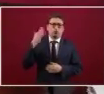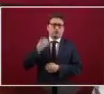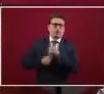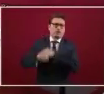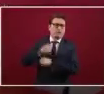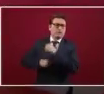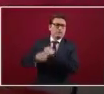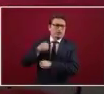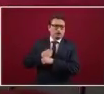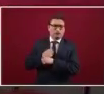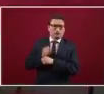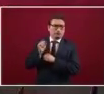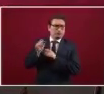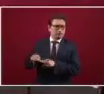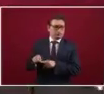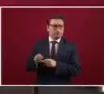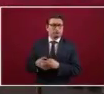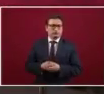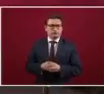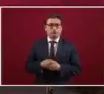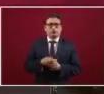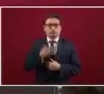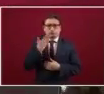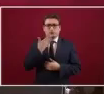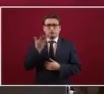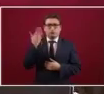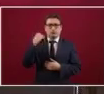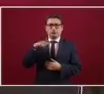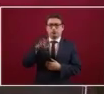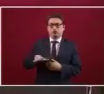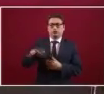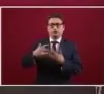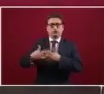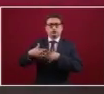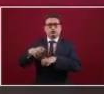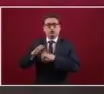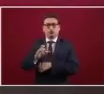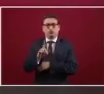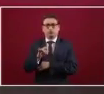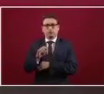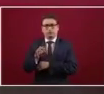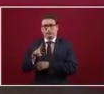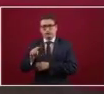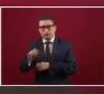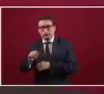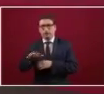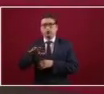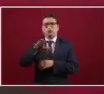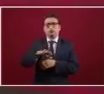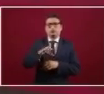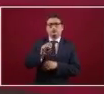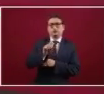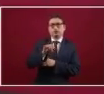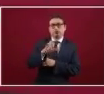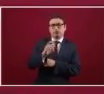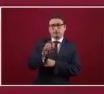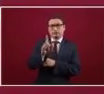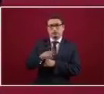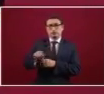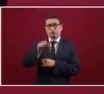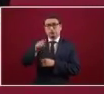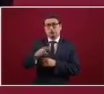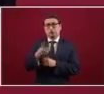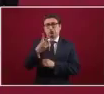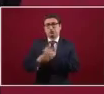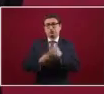digo se hizo en otros años es porque la refinería de Cadereyta, la refinería de Salina Cruz se hicieron en 3 años, se